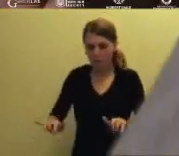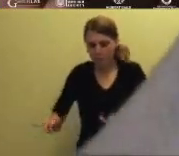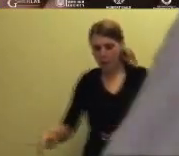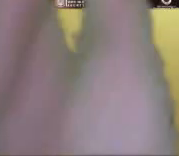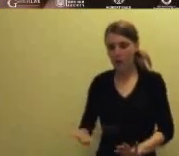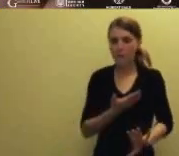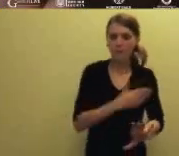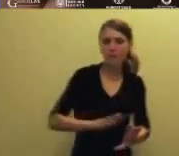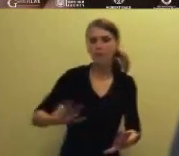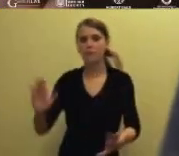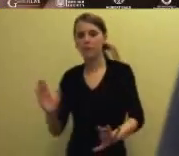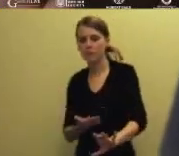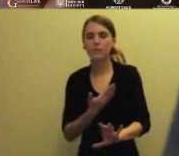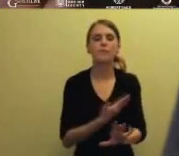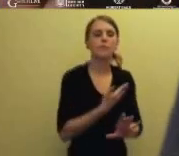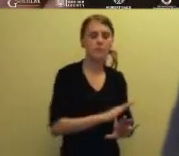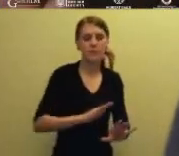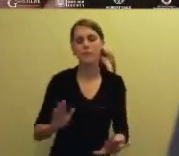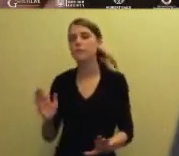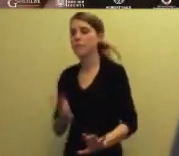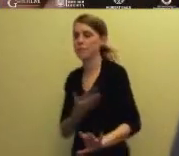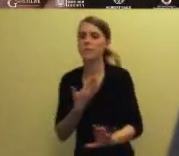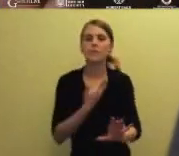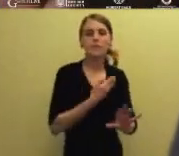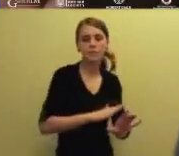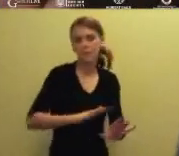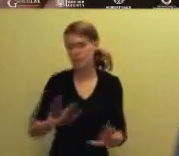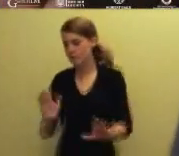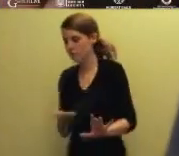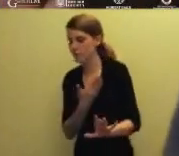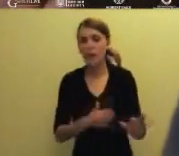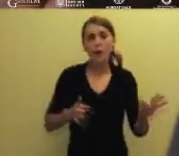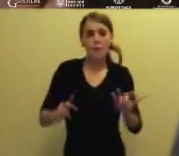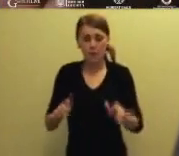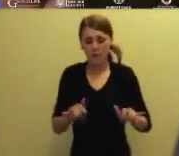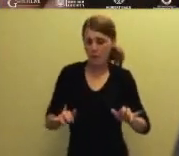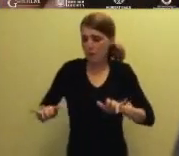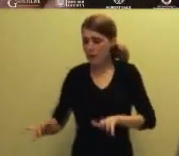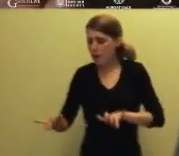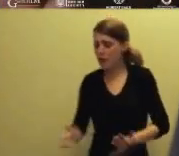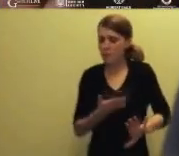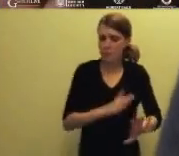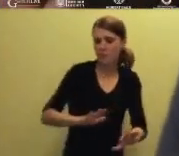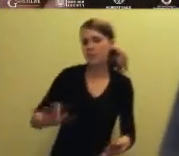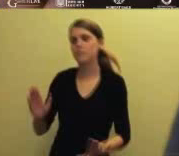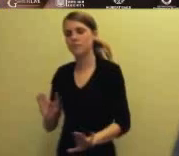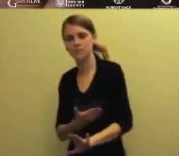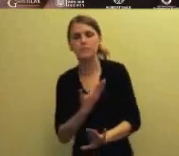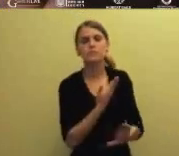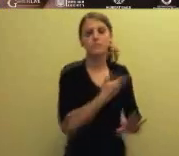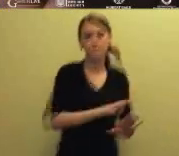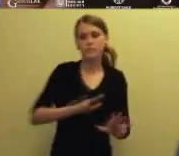arquitectura comunista es una cosa espantosa bueno el protagonista como que se encapricha de una de